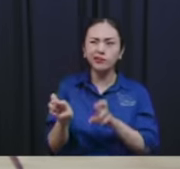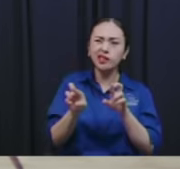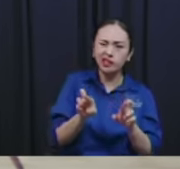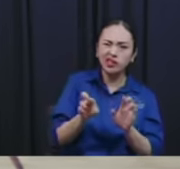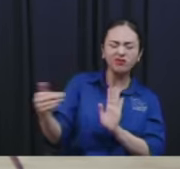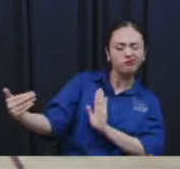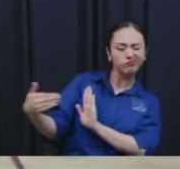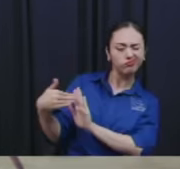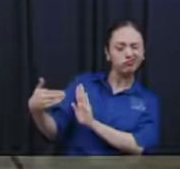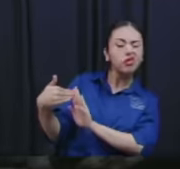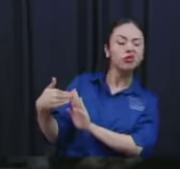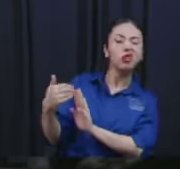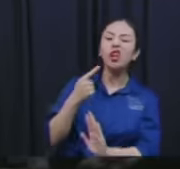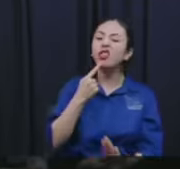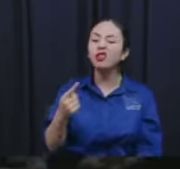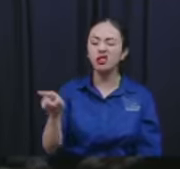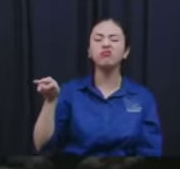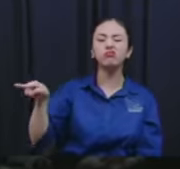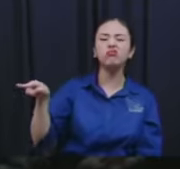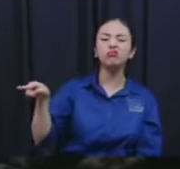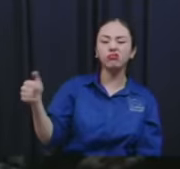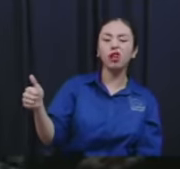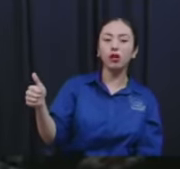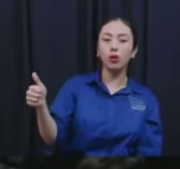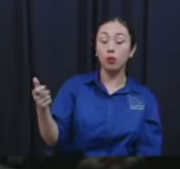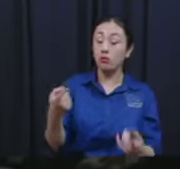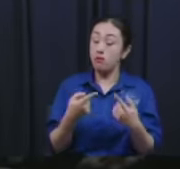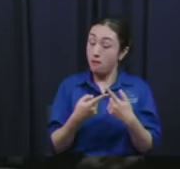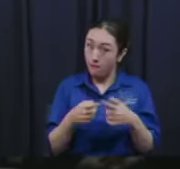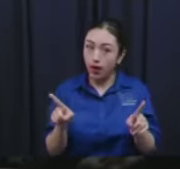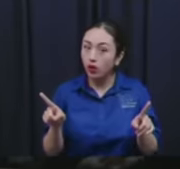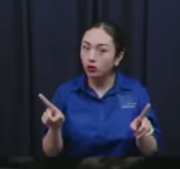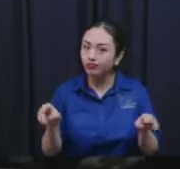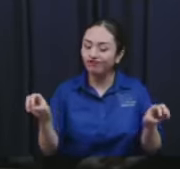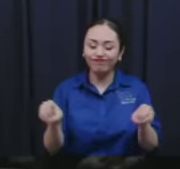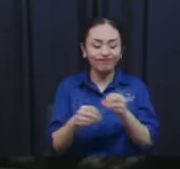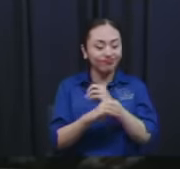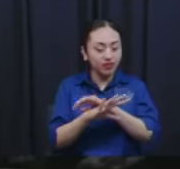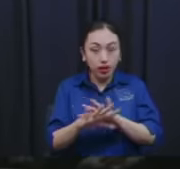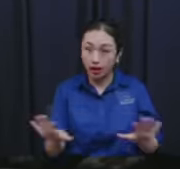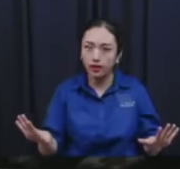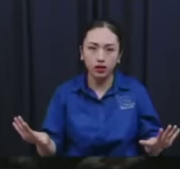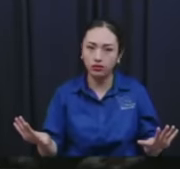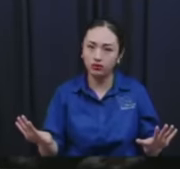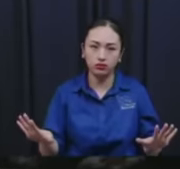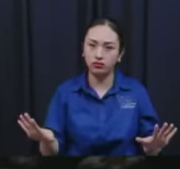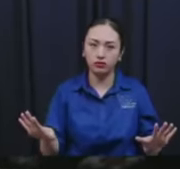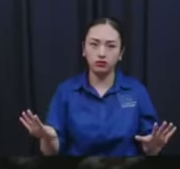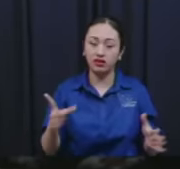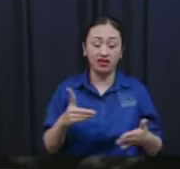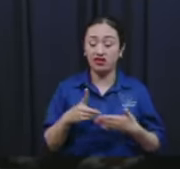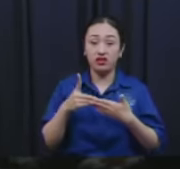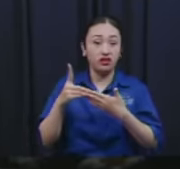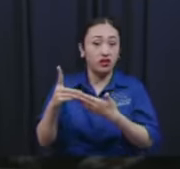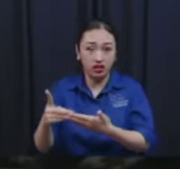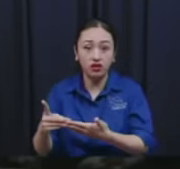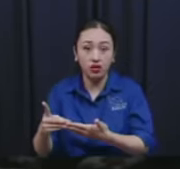dirán se lo tienen merecido pero nadie francamente nadie tiene merecido una